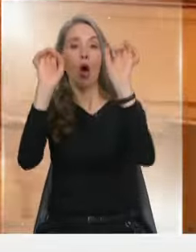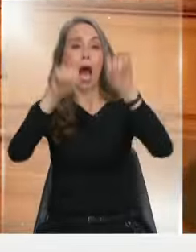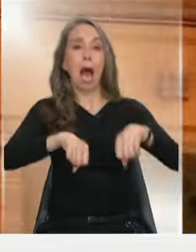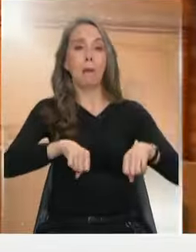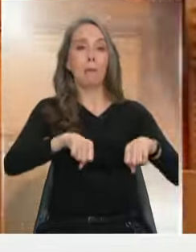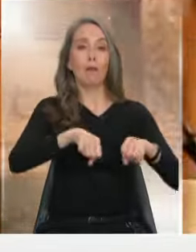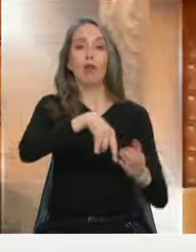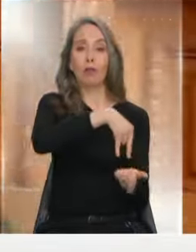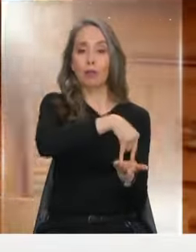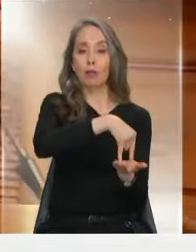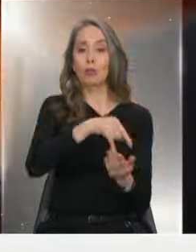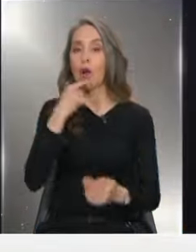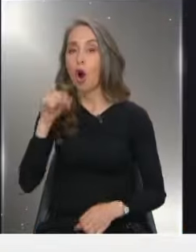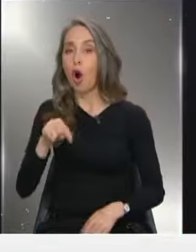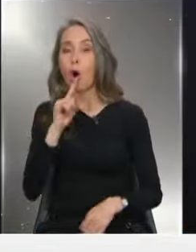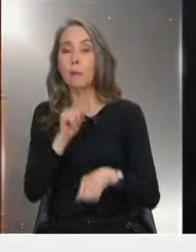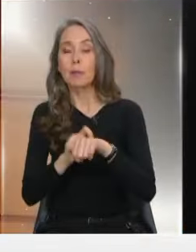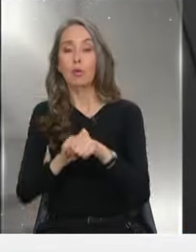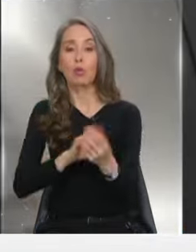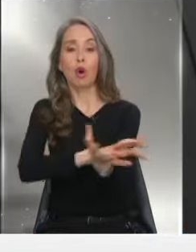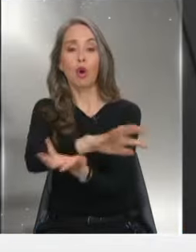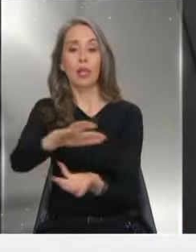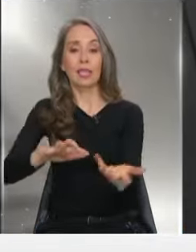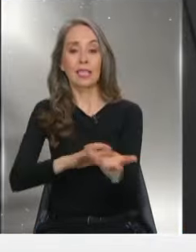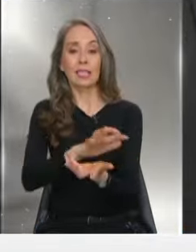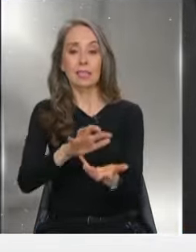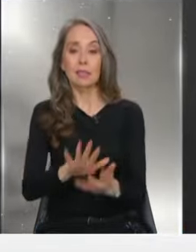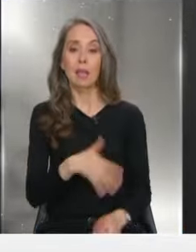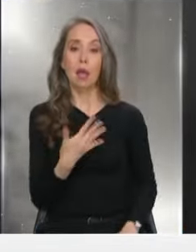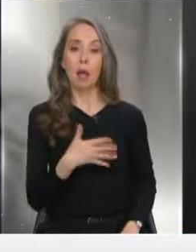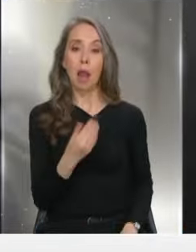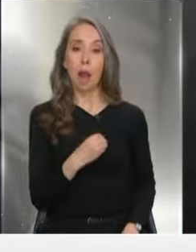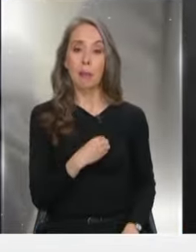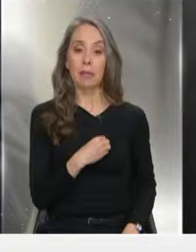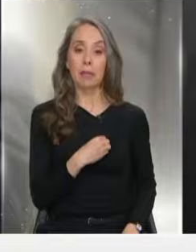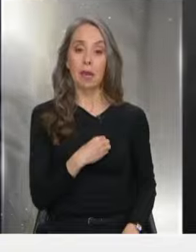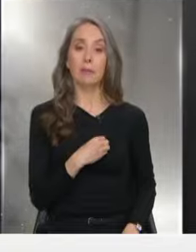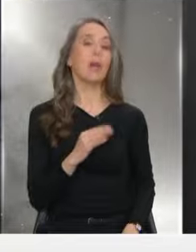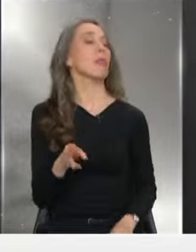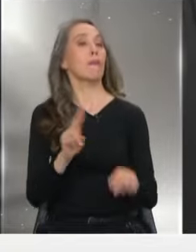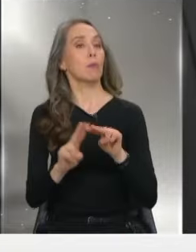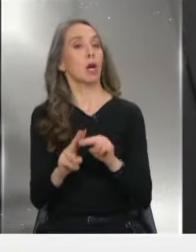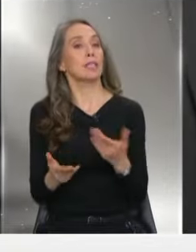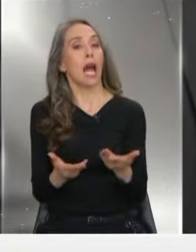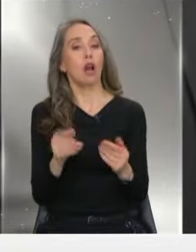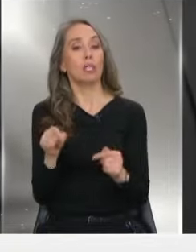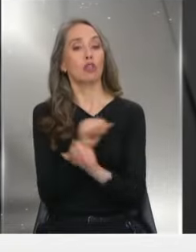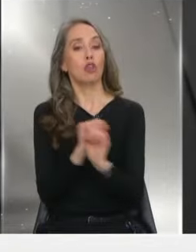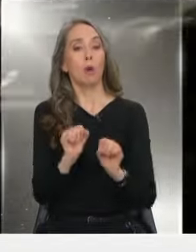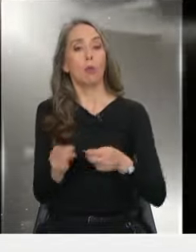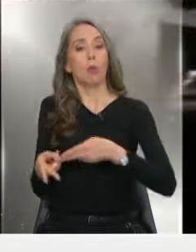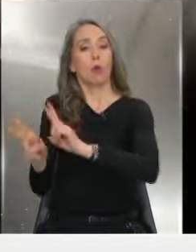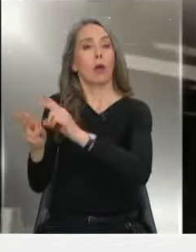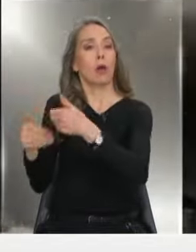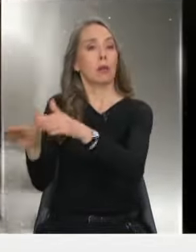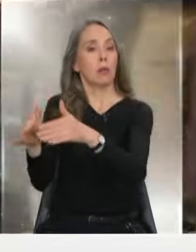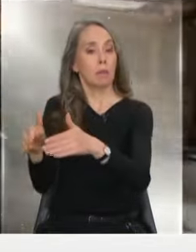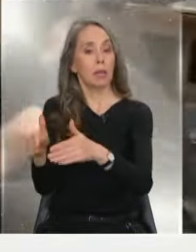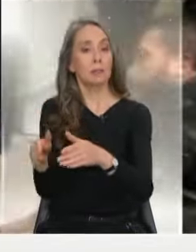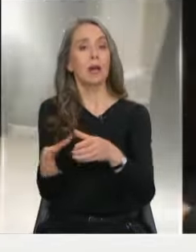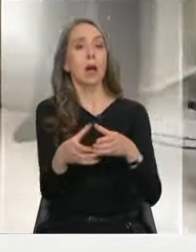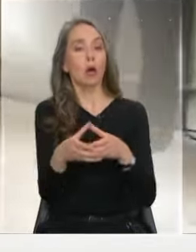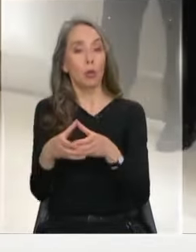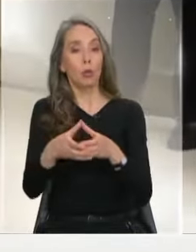aprobado. Hoy. Estamos en un minuto de crisis y lamentablemente hoy día tenemos que hacer algo y estas cosas no las podemos dejar. En las derechas